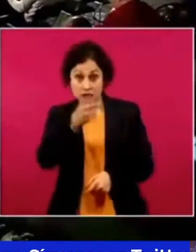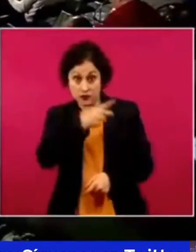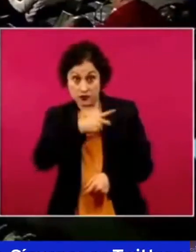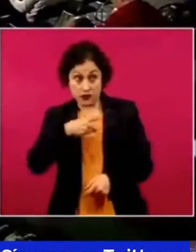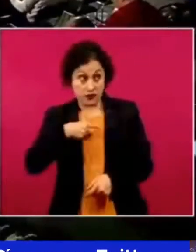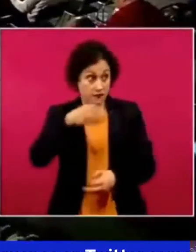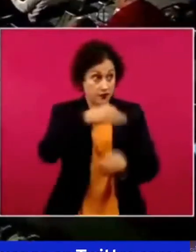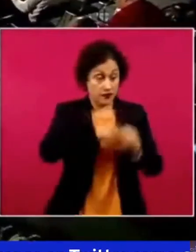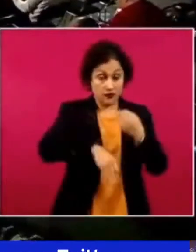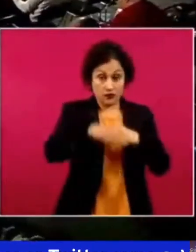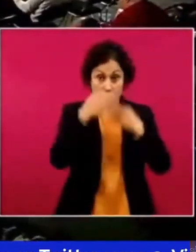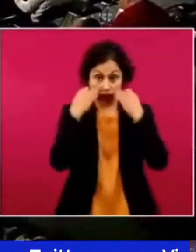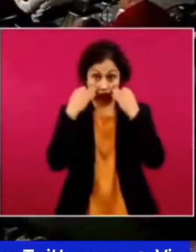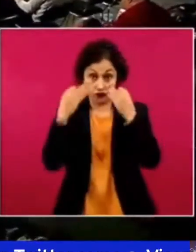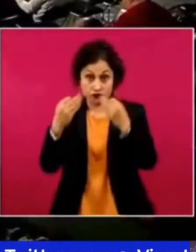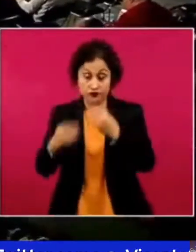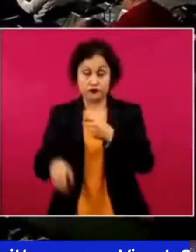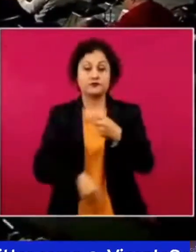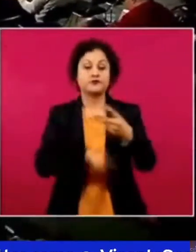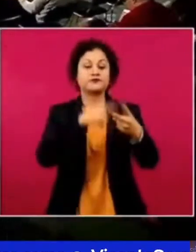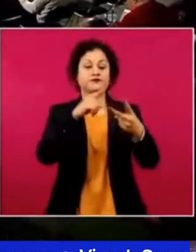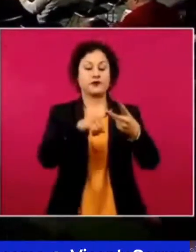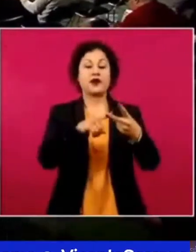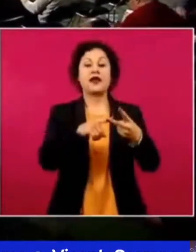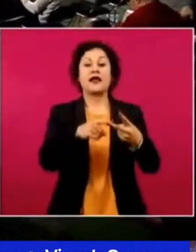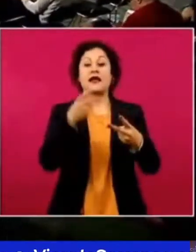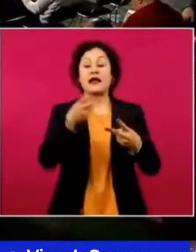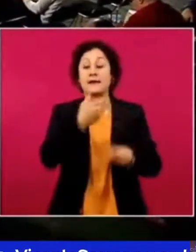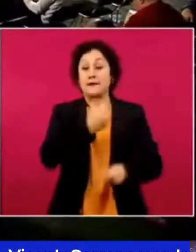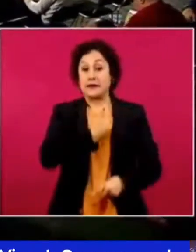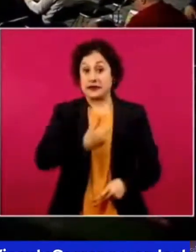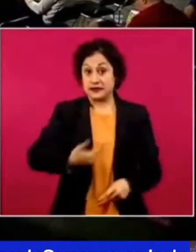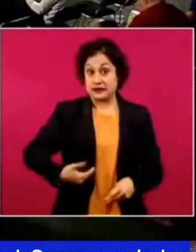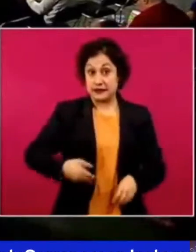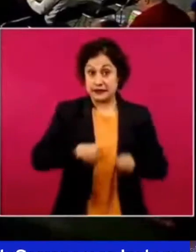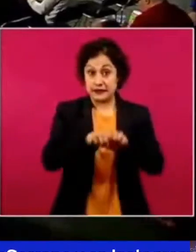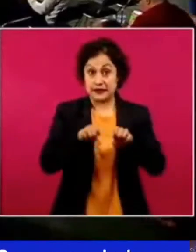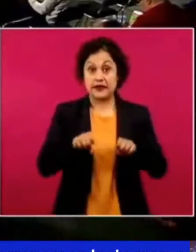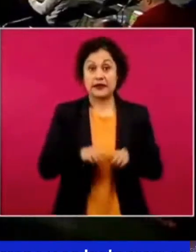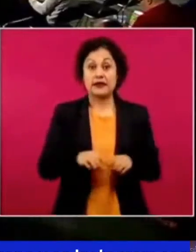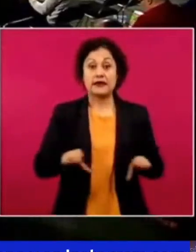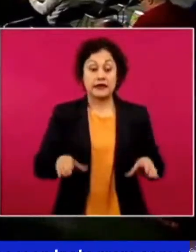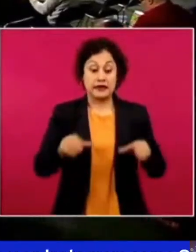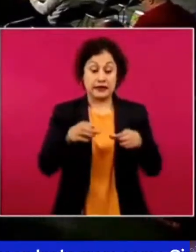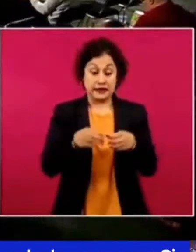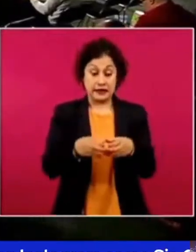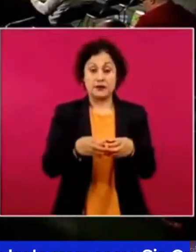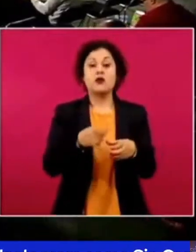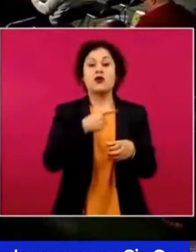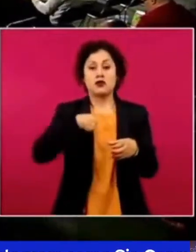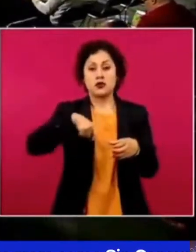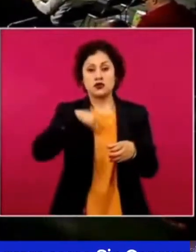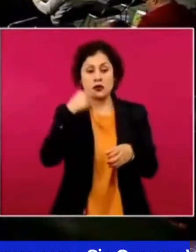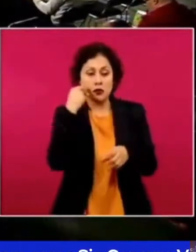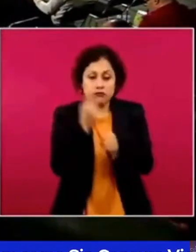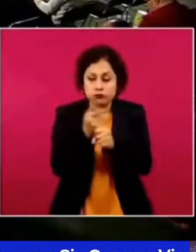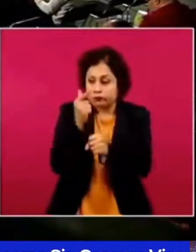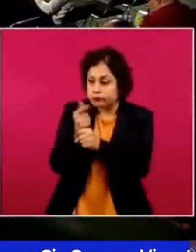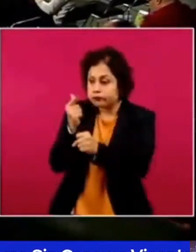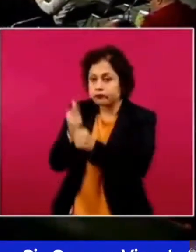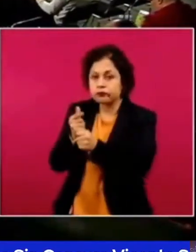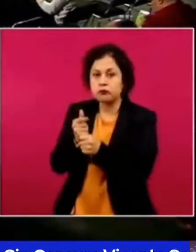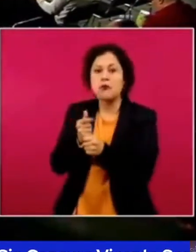En el caso del Ejecutivo, estamos limpiando de corrupción. Hay un plan de